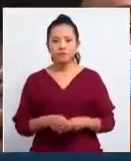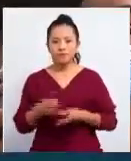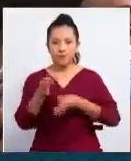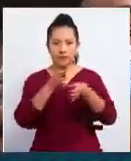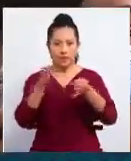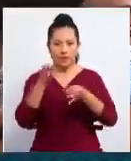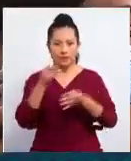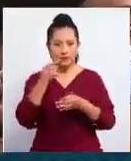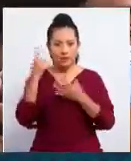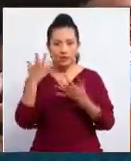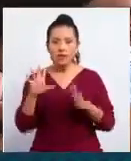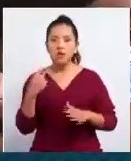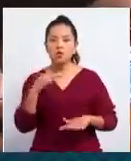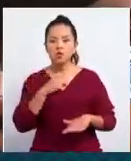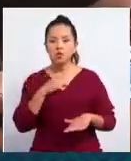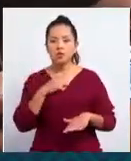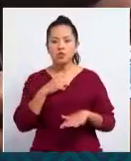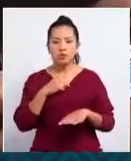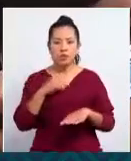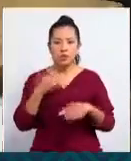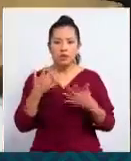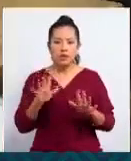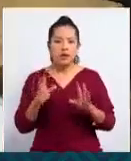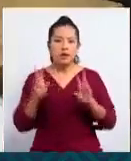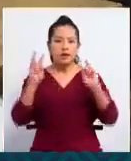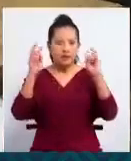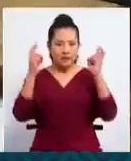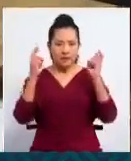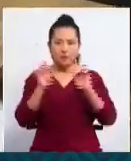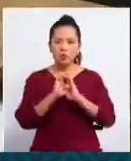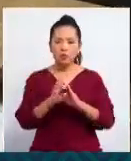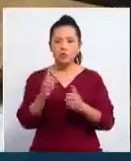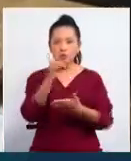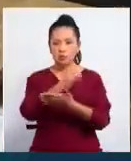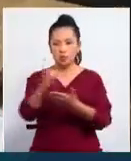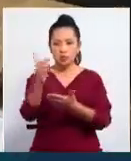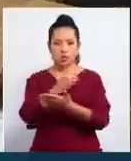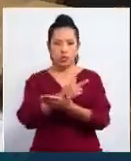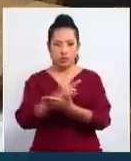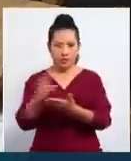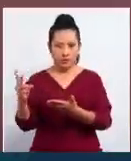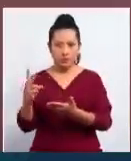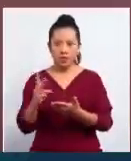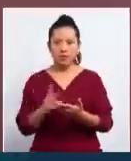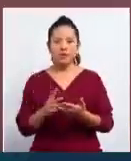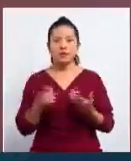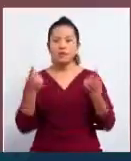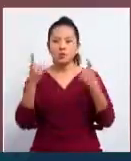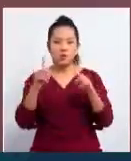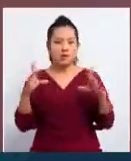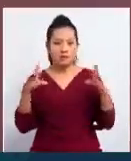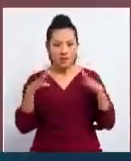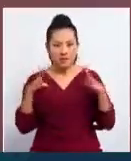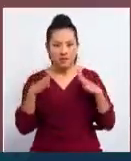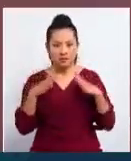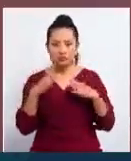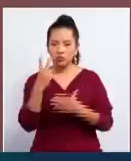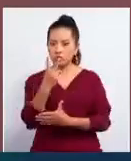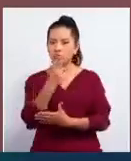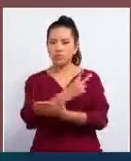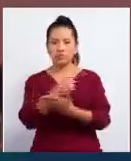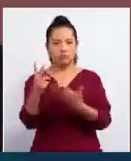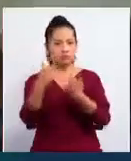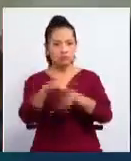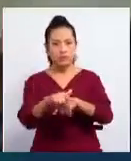trabajando en casa. El ministro de Educación, Edgar Pari, informó que de continuar las bajas temperaturas en diferentes departamentos del país por la época de invierno, se aplicará